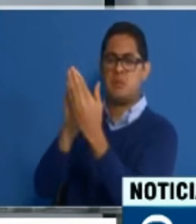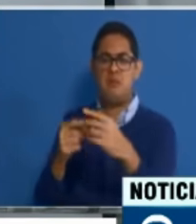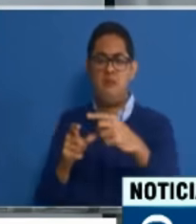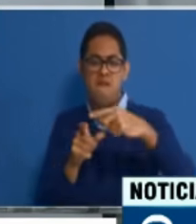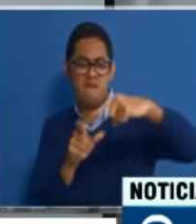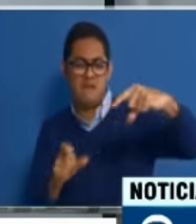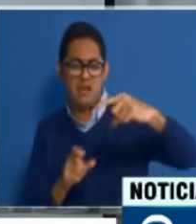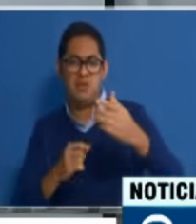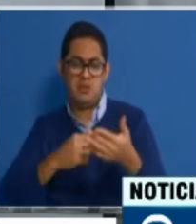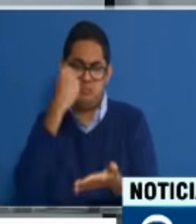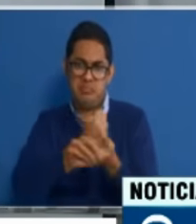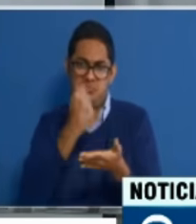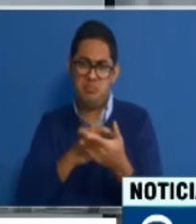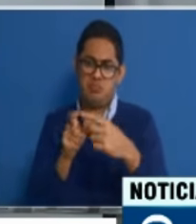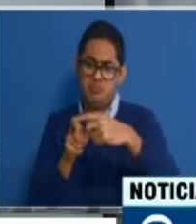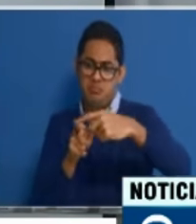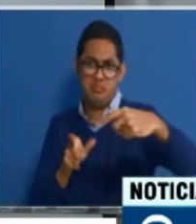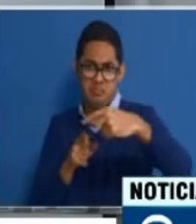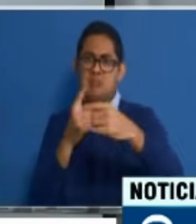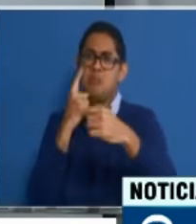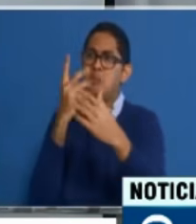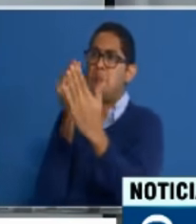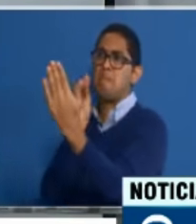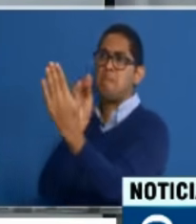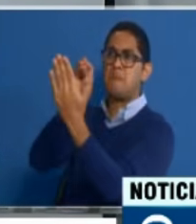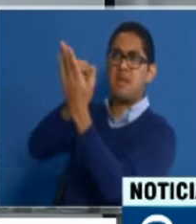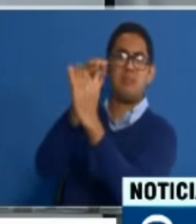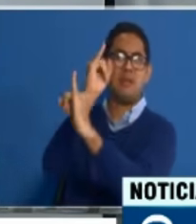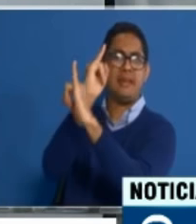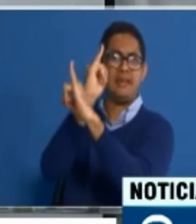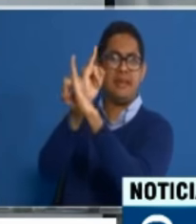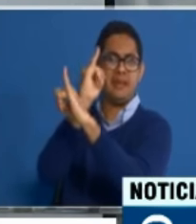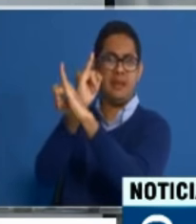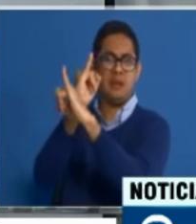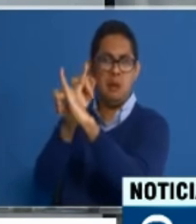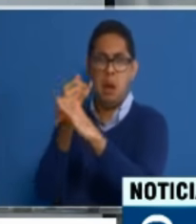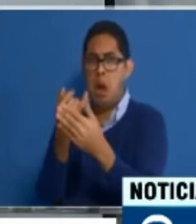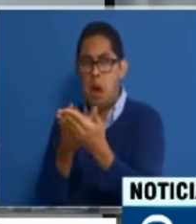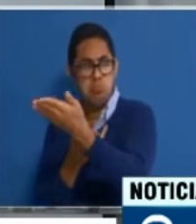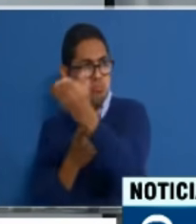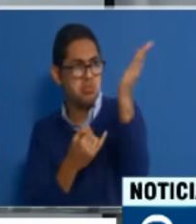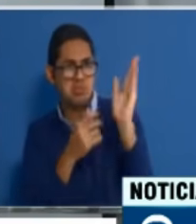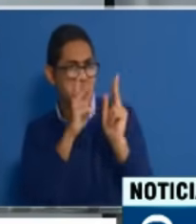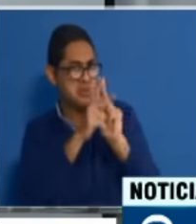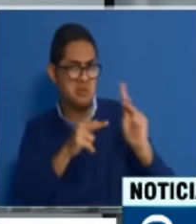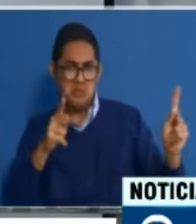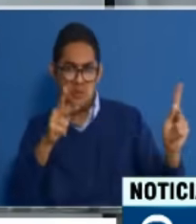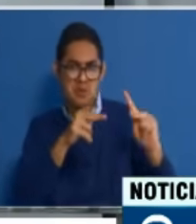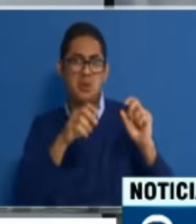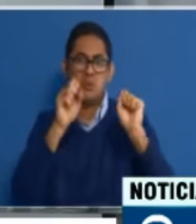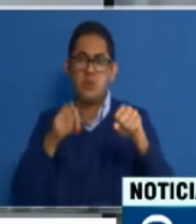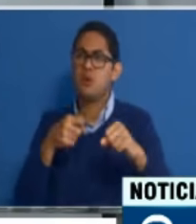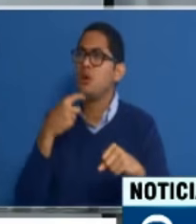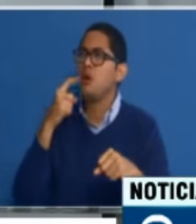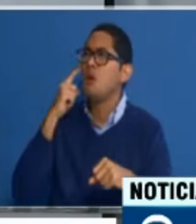a la página de la Dirección General de Contrataciones Públicas, para que haya una pestaña Panamá